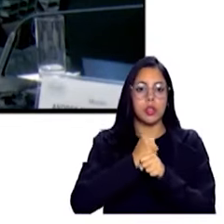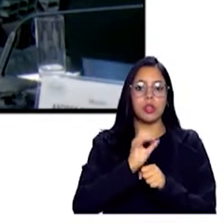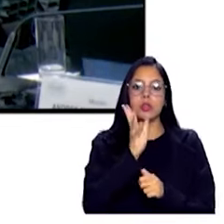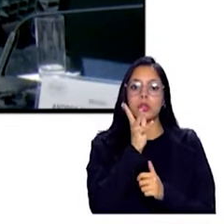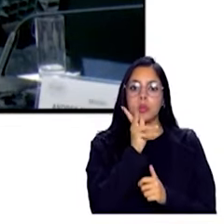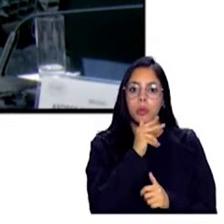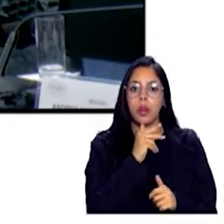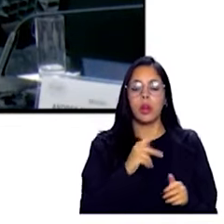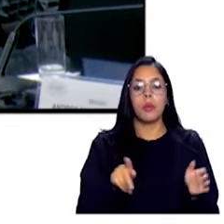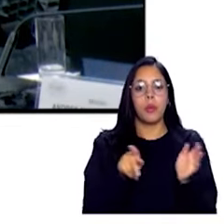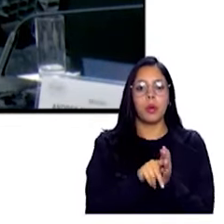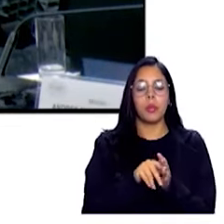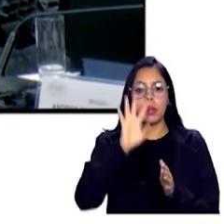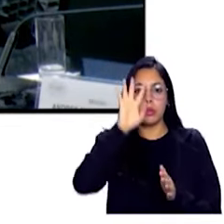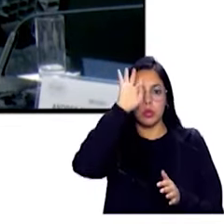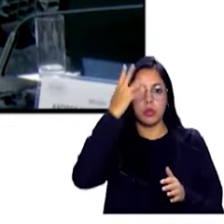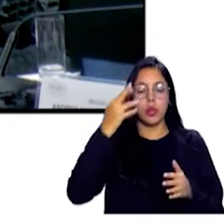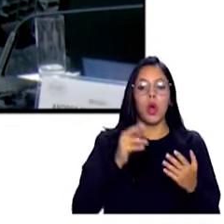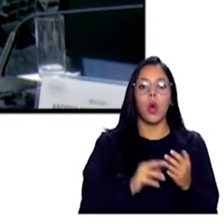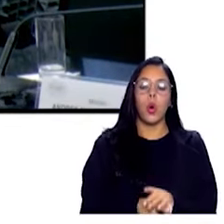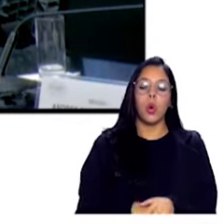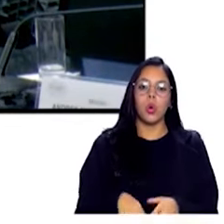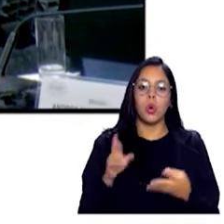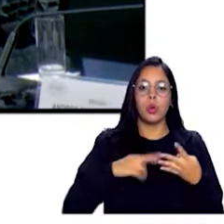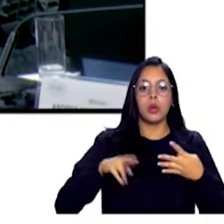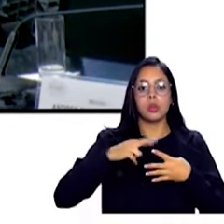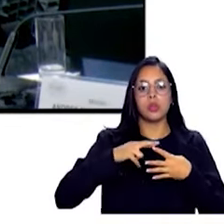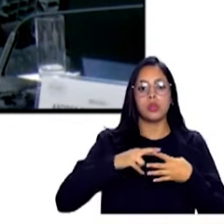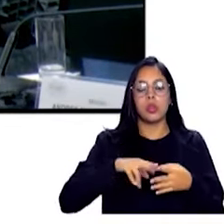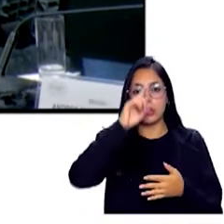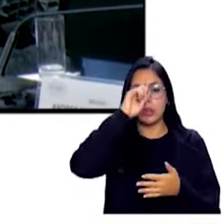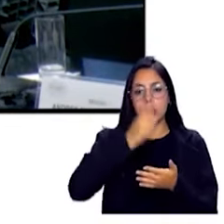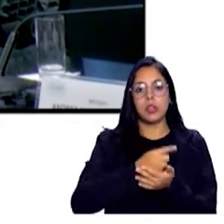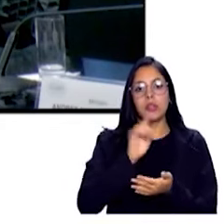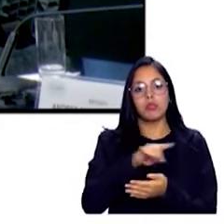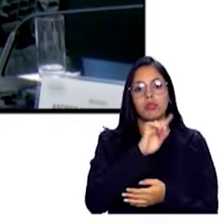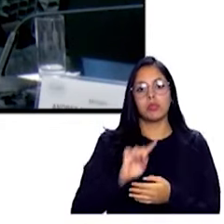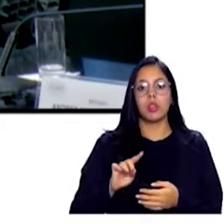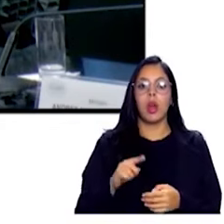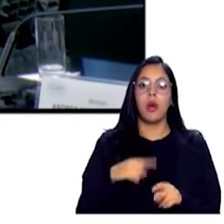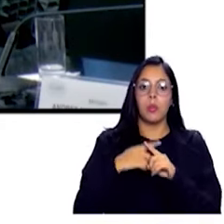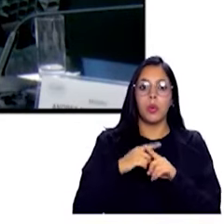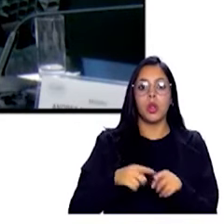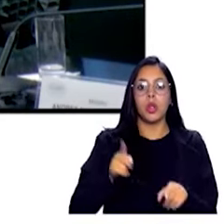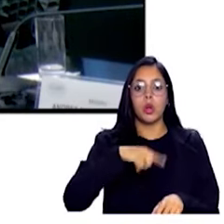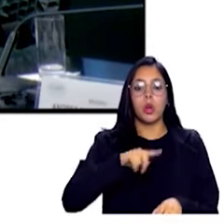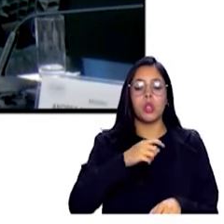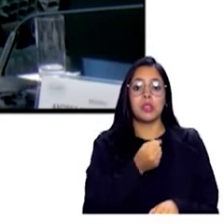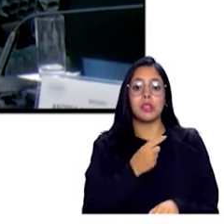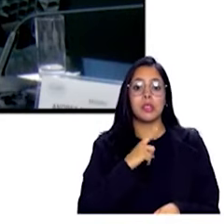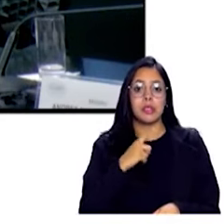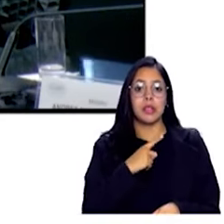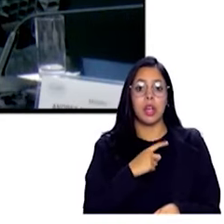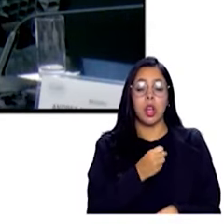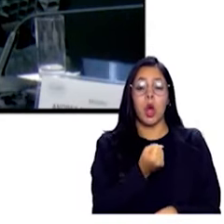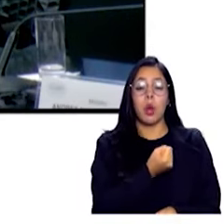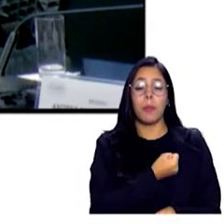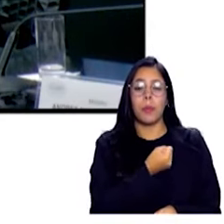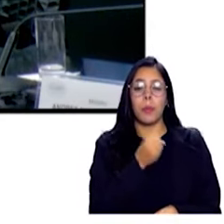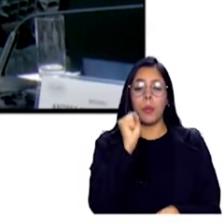casa porque tenemos una bolsa de asun pendientes que Son cerca de 8000 que oblig que buo las